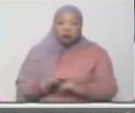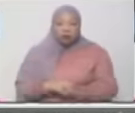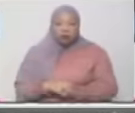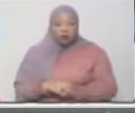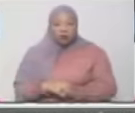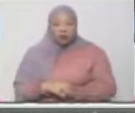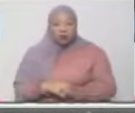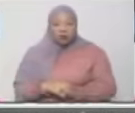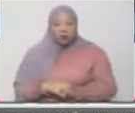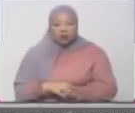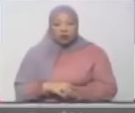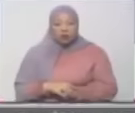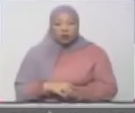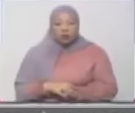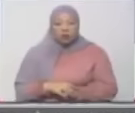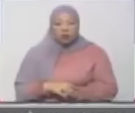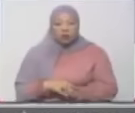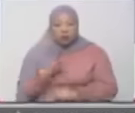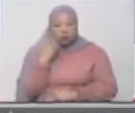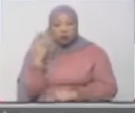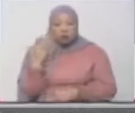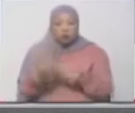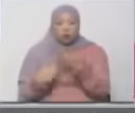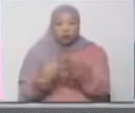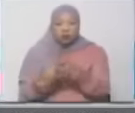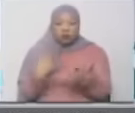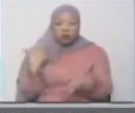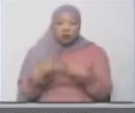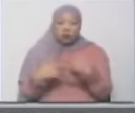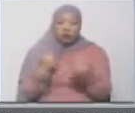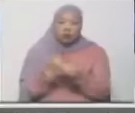está lo que aquí está.